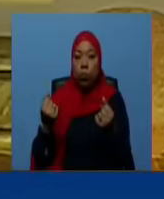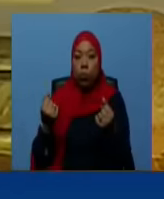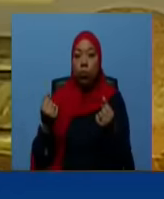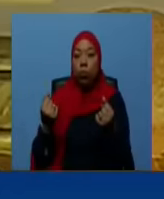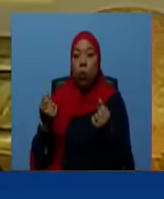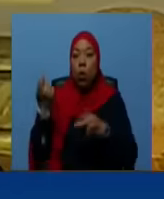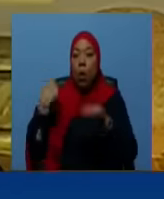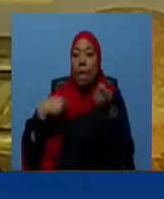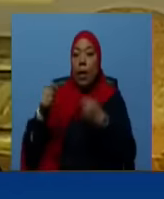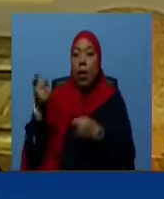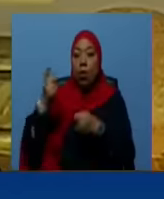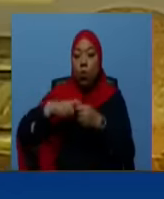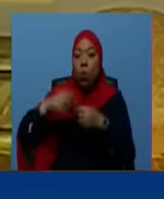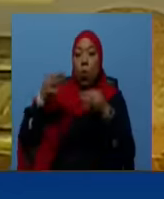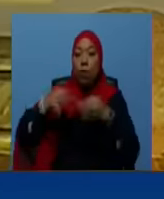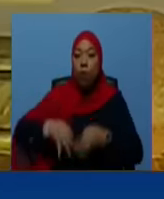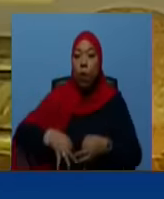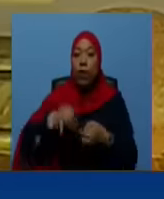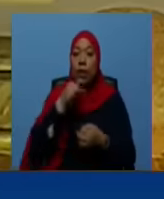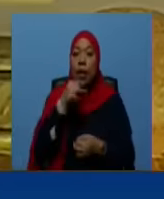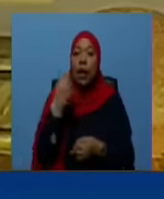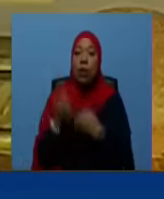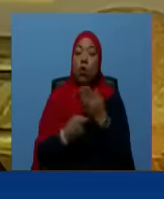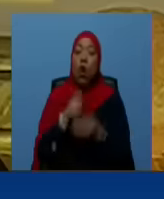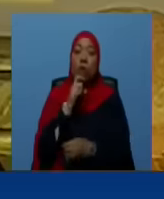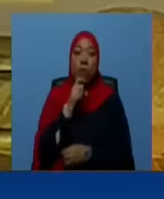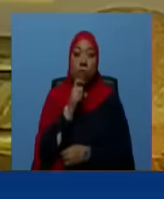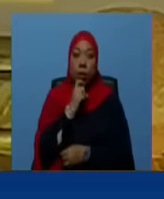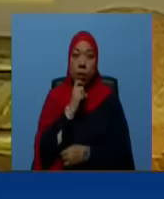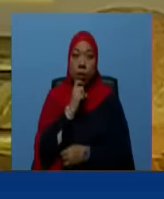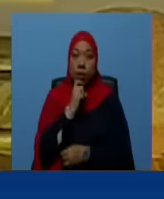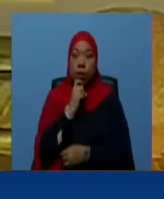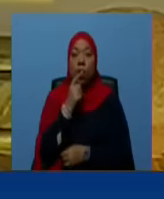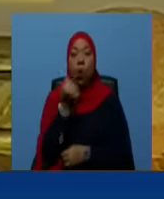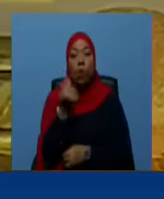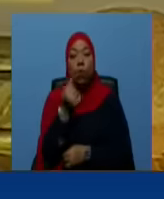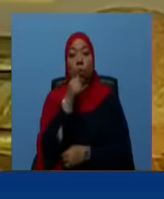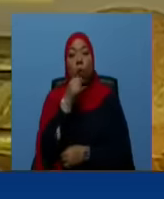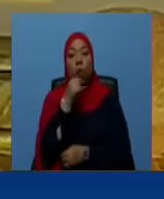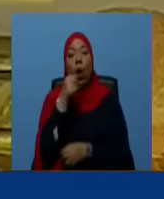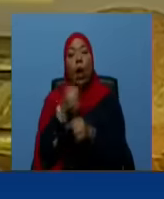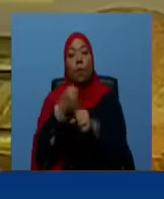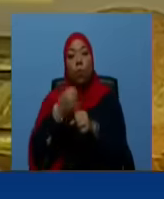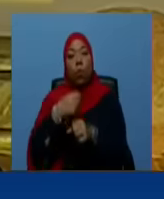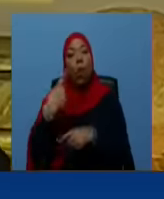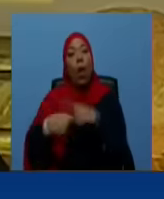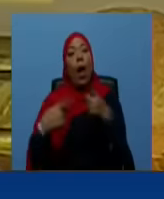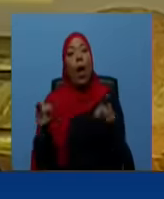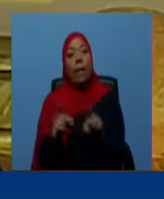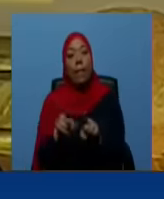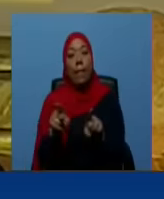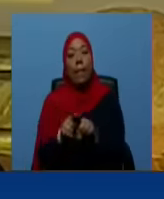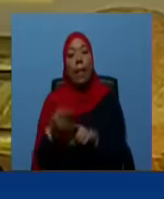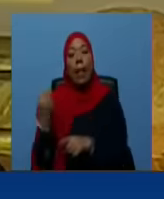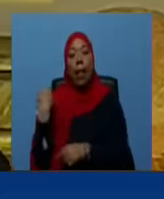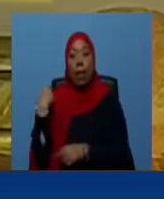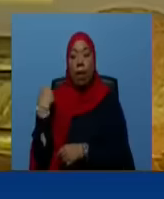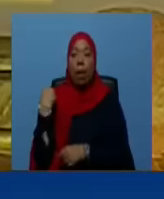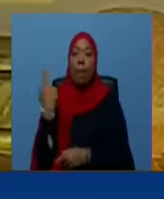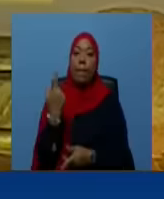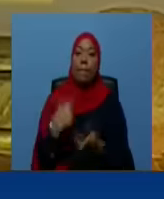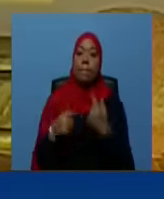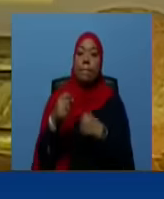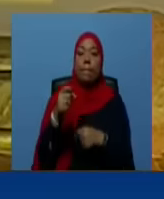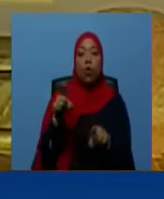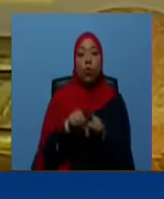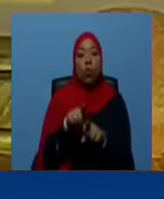Un mercado interno fuerte y robusto te dice que hay capacidad de